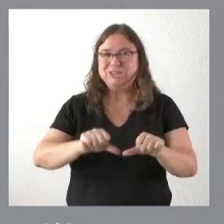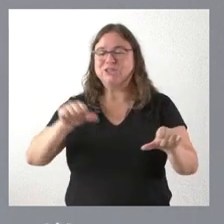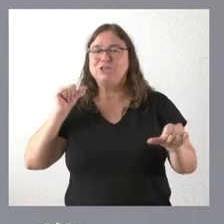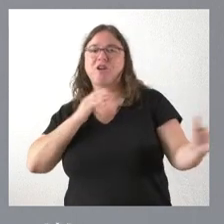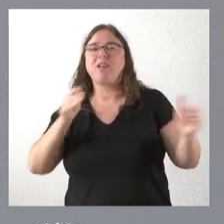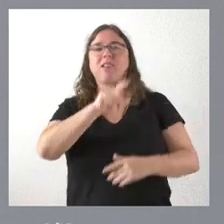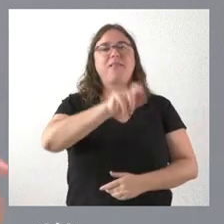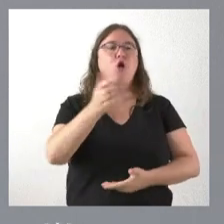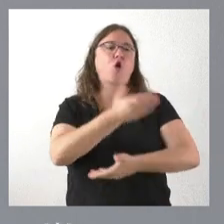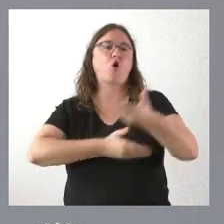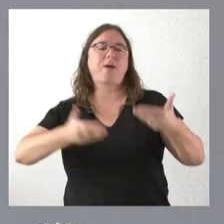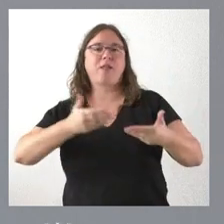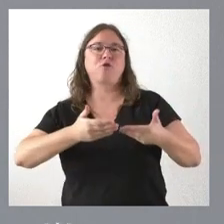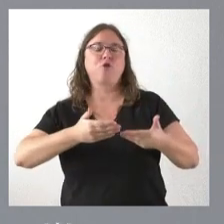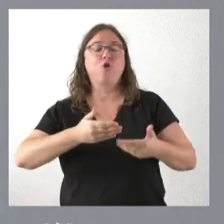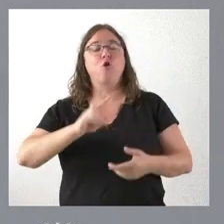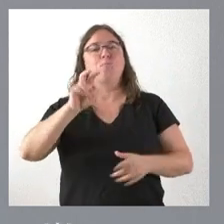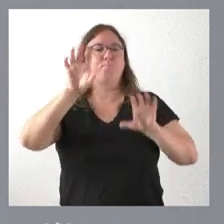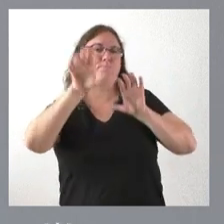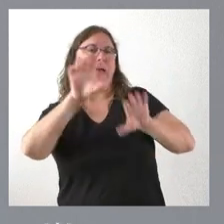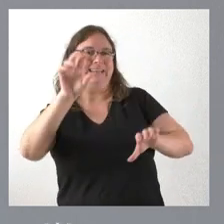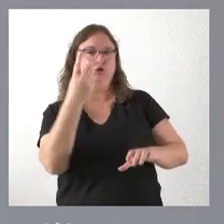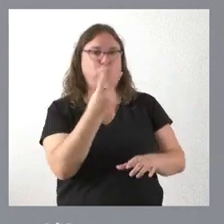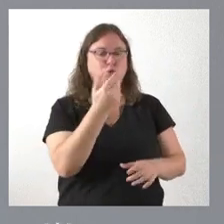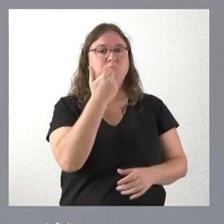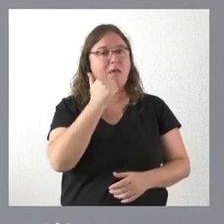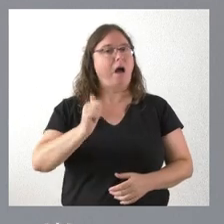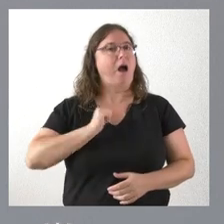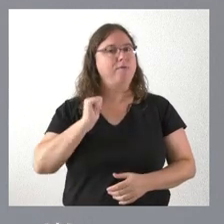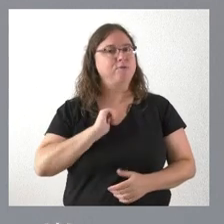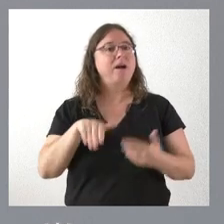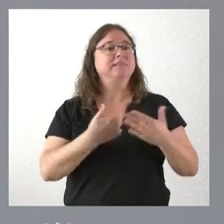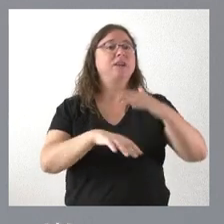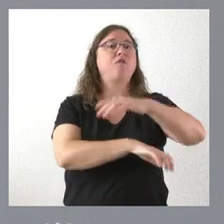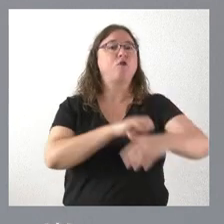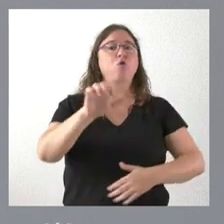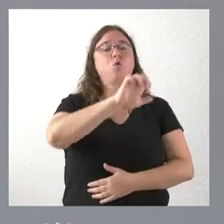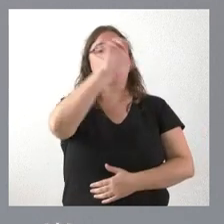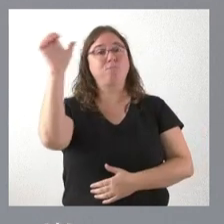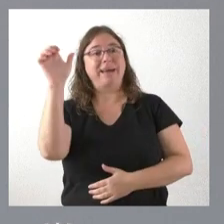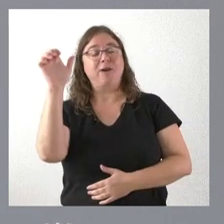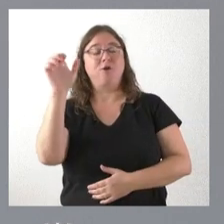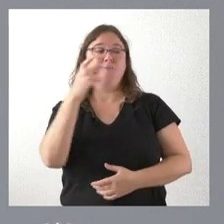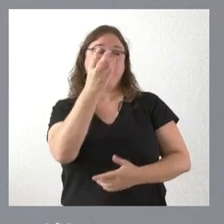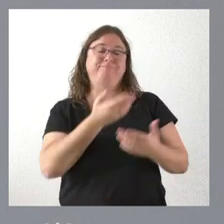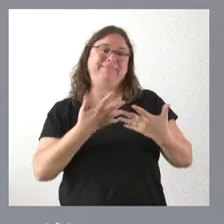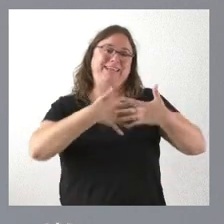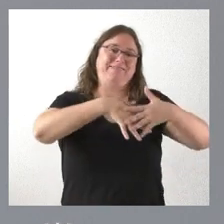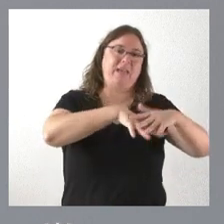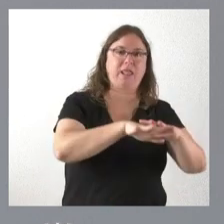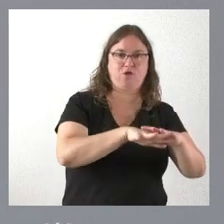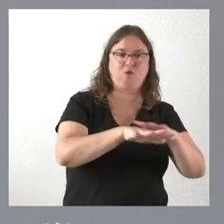que hay una colaboración transfronteriza podríamos incluso llegar a aprovechar algún tipo de fondo europeo transfronterizo de integración con